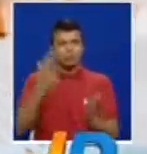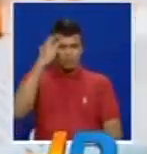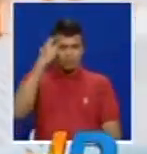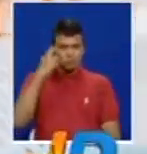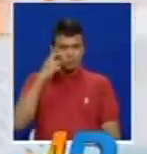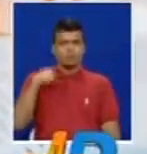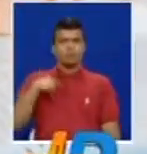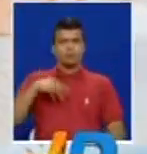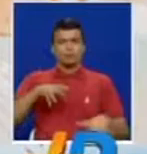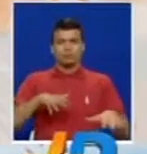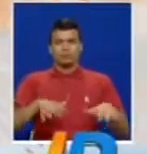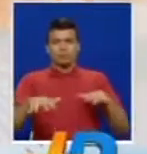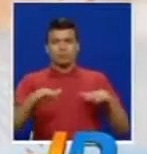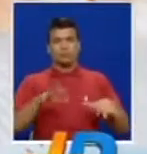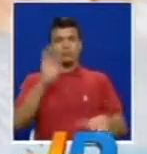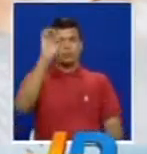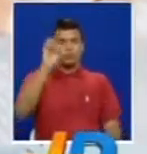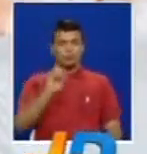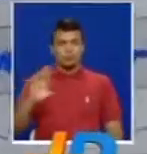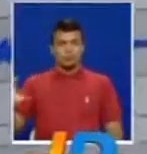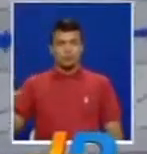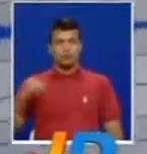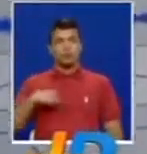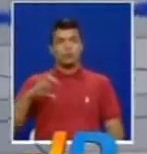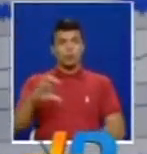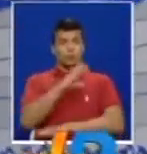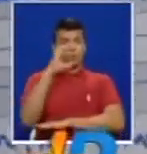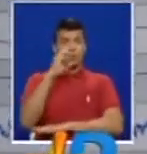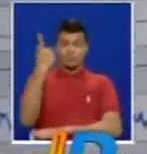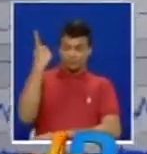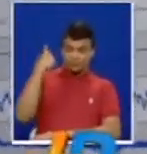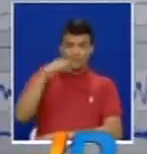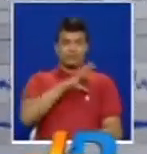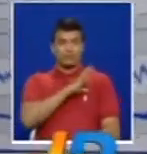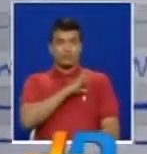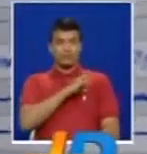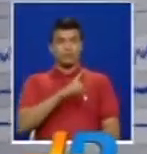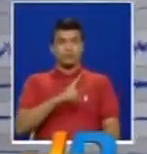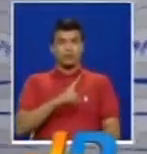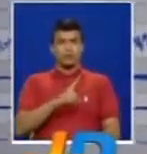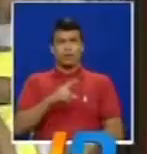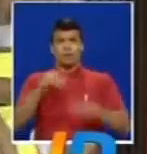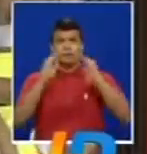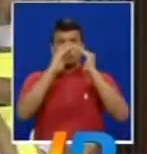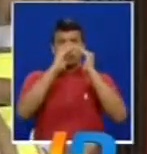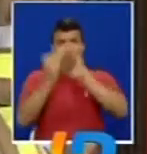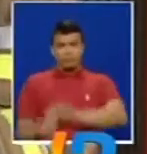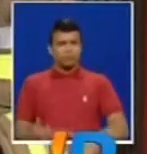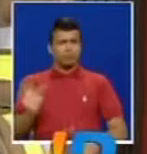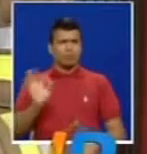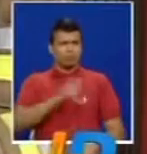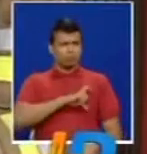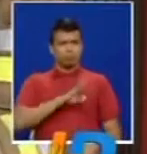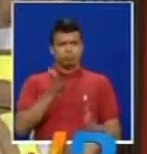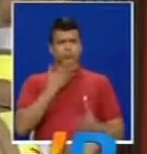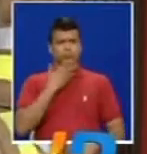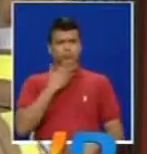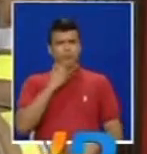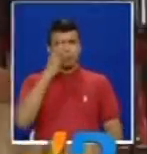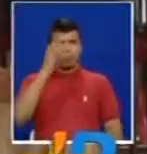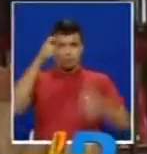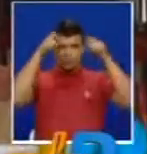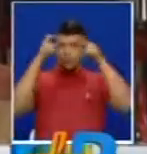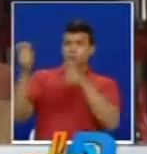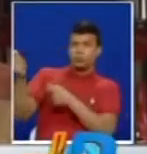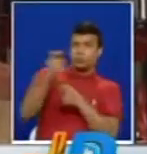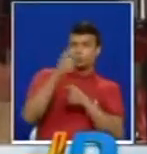Chocó, sacudió a casi todo el suroccidente colombiano en la noche del sábado sin dejar afectaciones en Cali, aseguró el subcomandante de